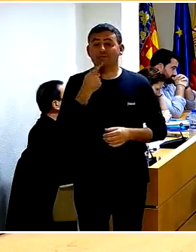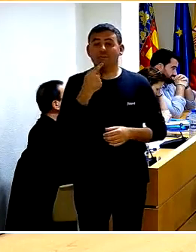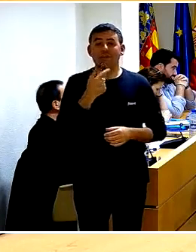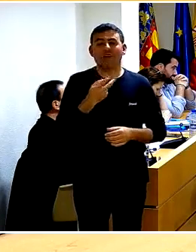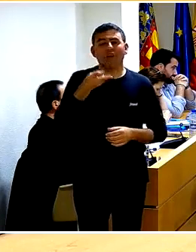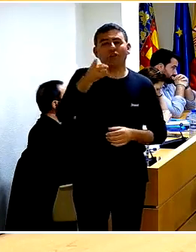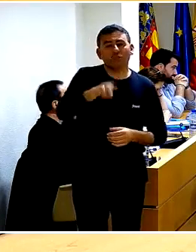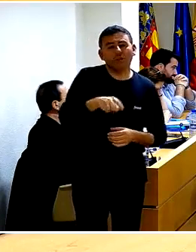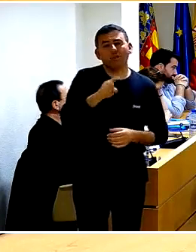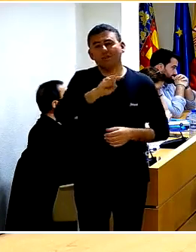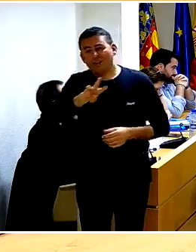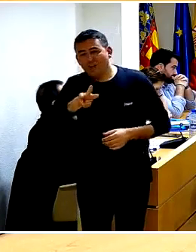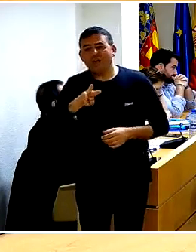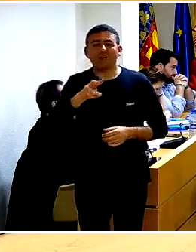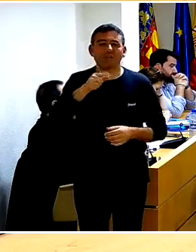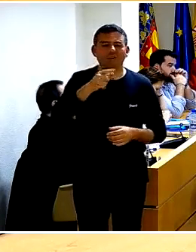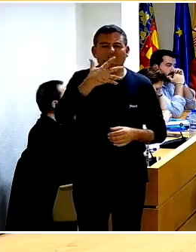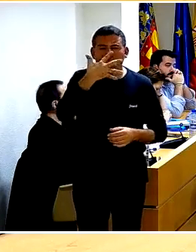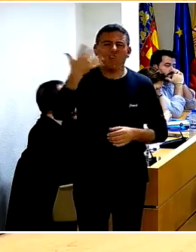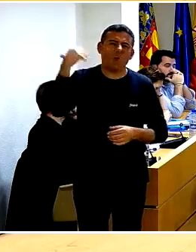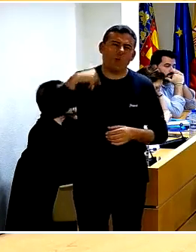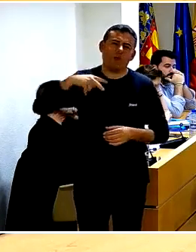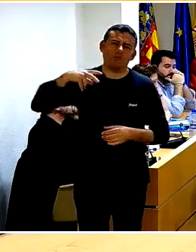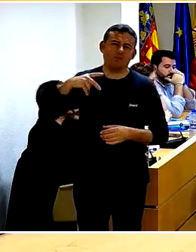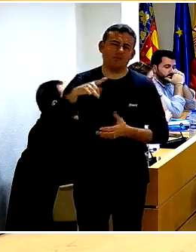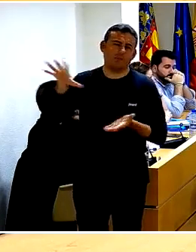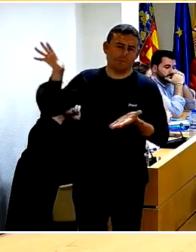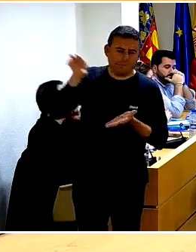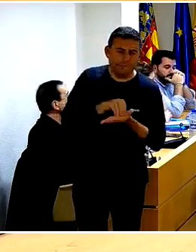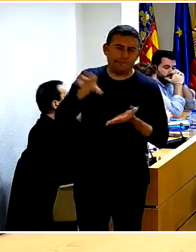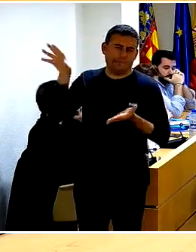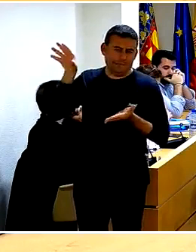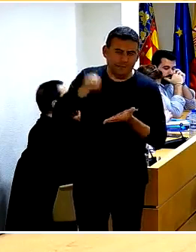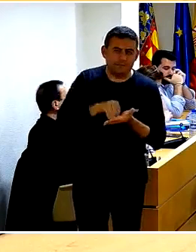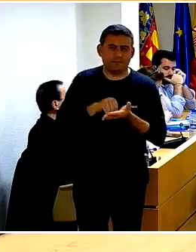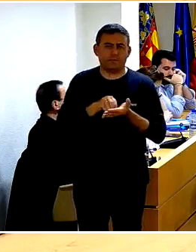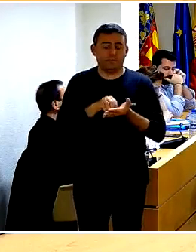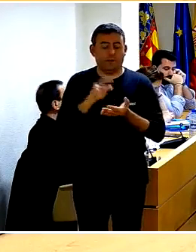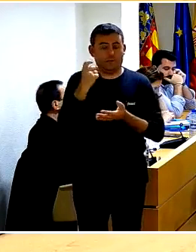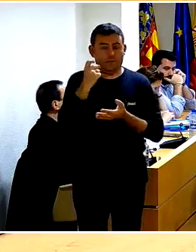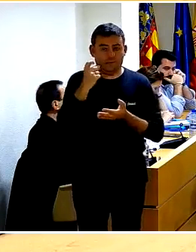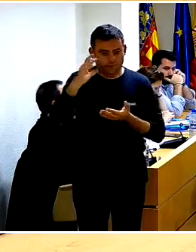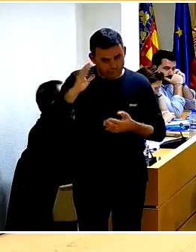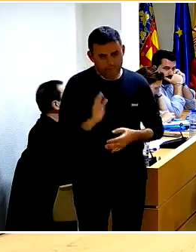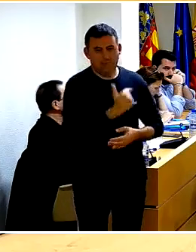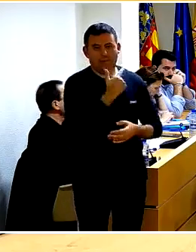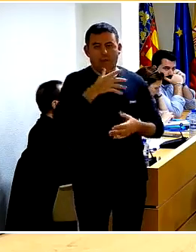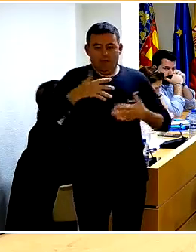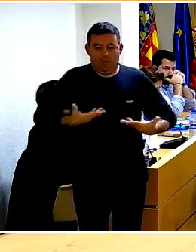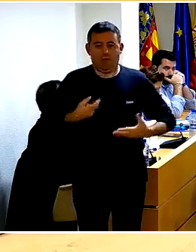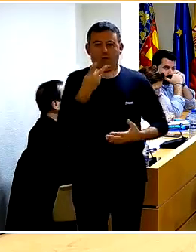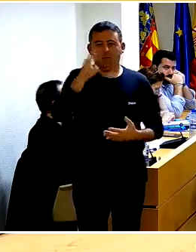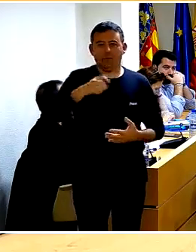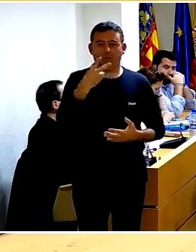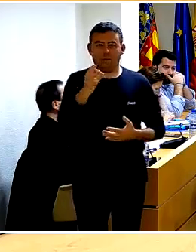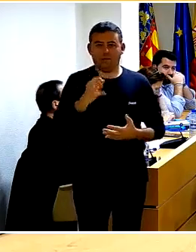2013 usted está así, estamos en el 2020. Y yo le pido que mire, que sea capaz de explicar la verdad a todos los que nos están siguiendo,